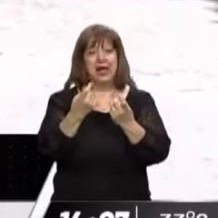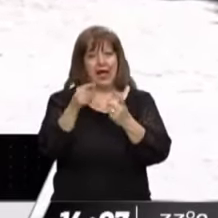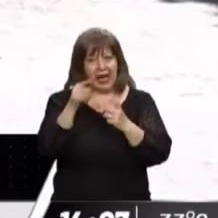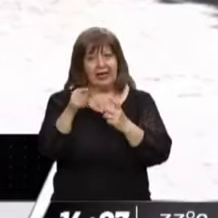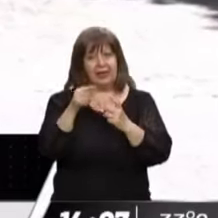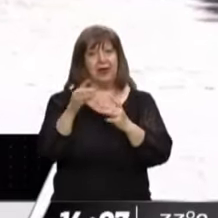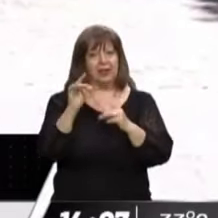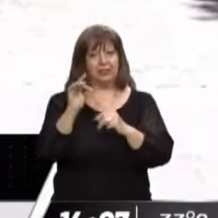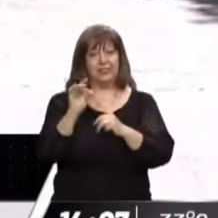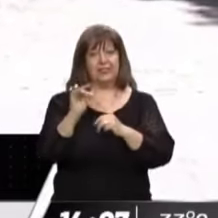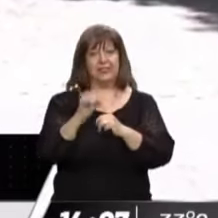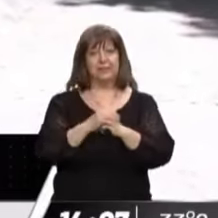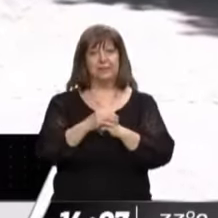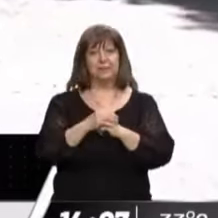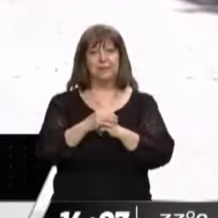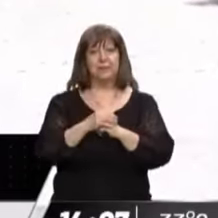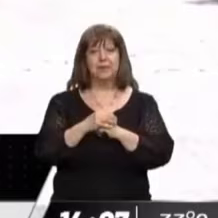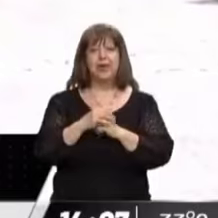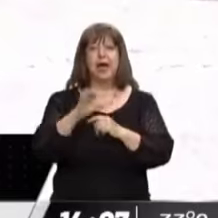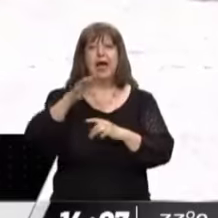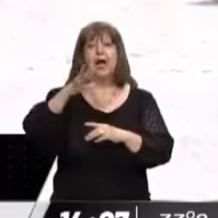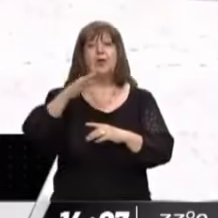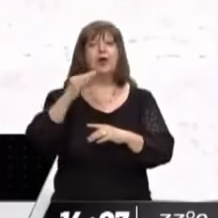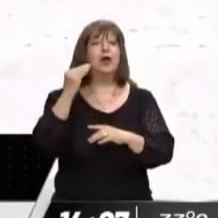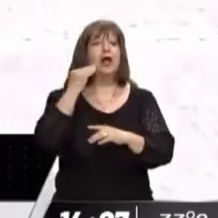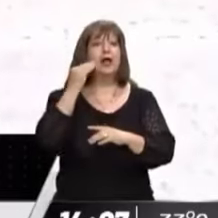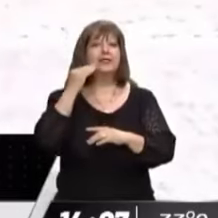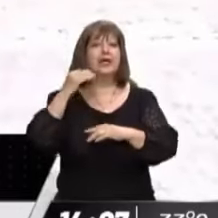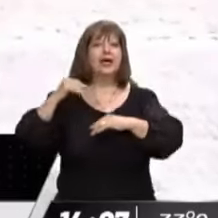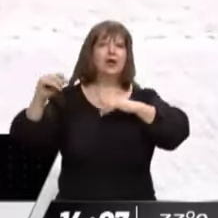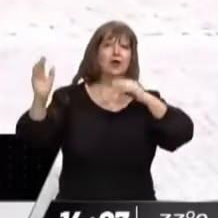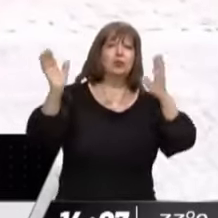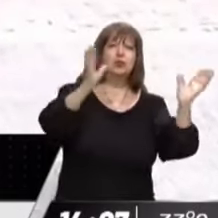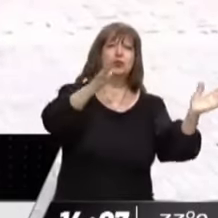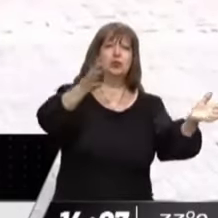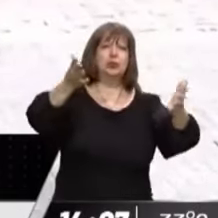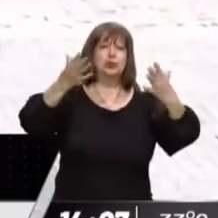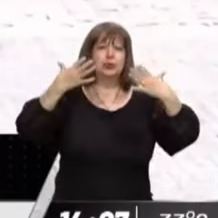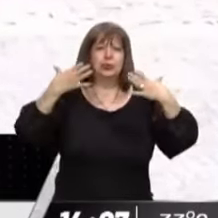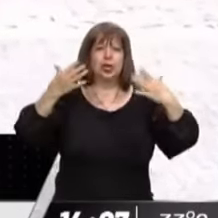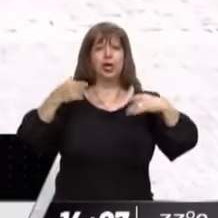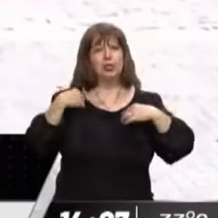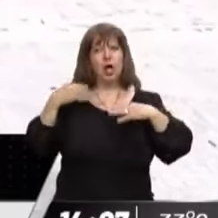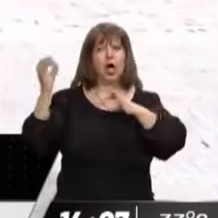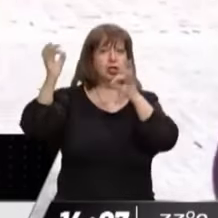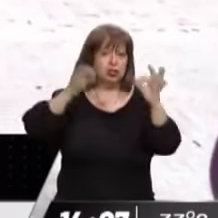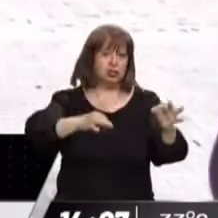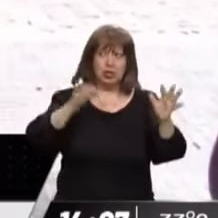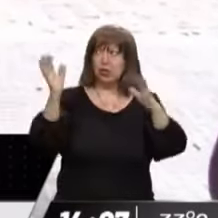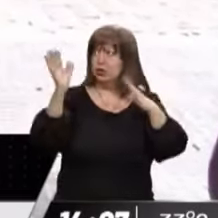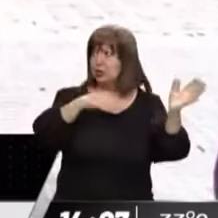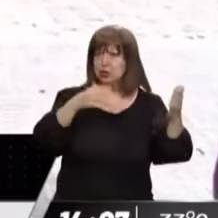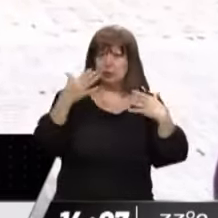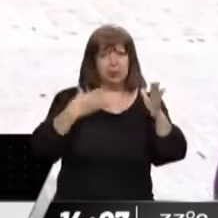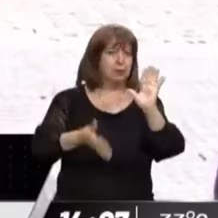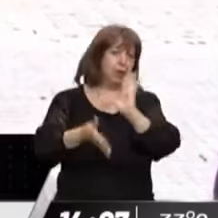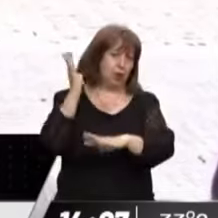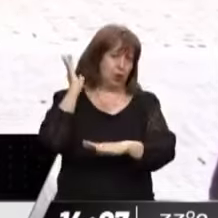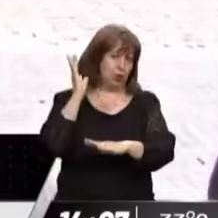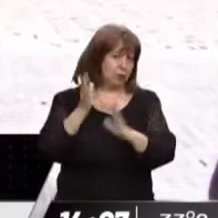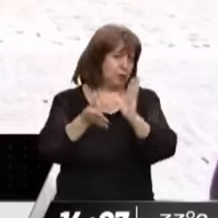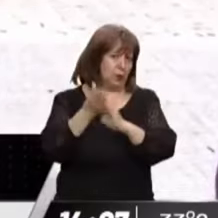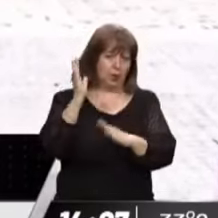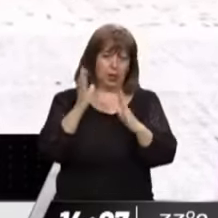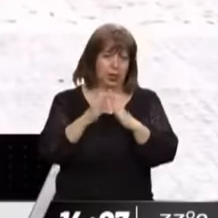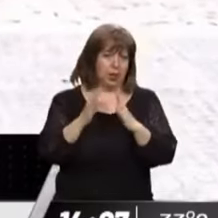se pone duro. Tenés un poquito de sonda quizá a la tarde, ahí te tenés que Sí, me ir. tengo que ir, me voy. Llaman por teléfono y me vienen a buscar y me voy. Claro, tampoco